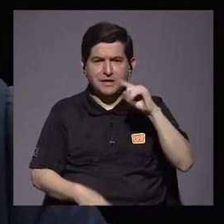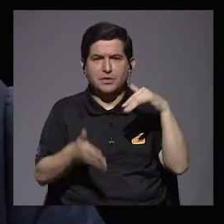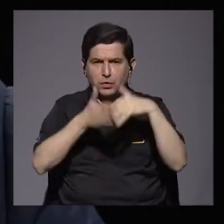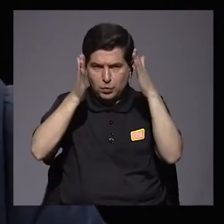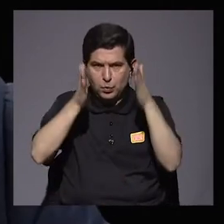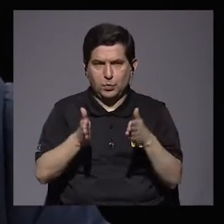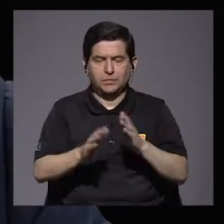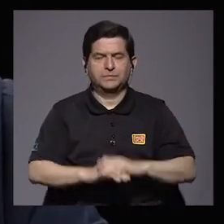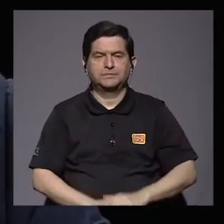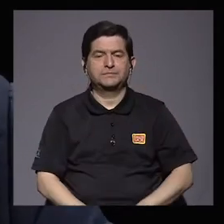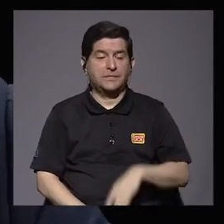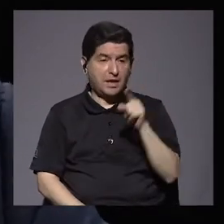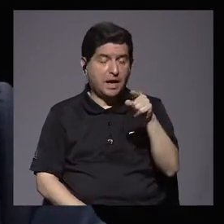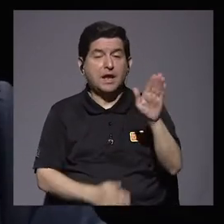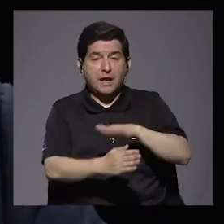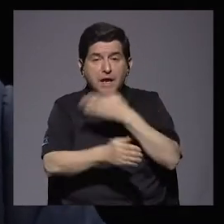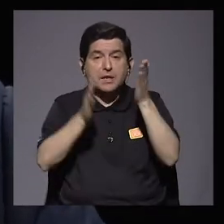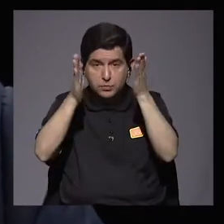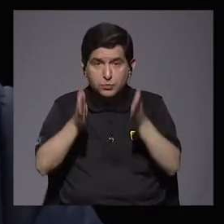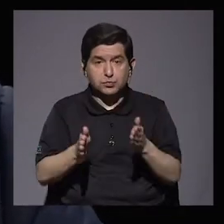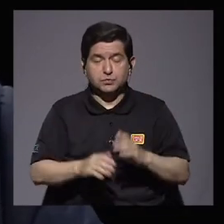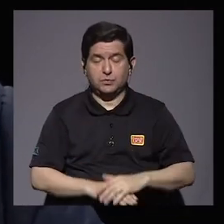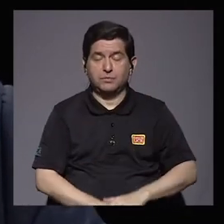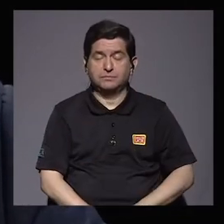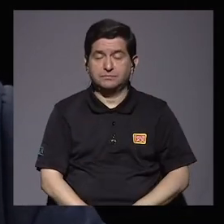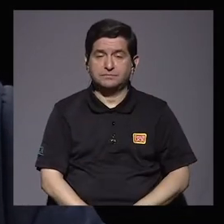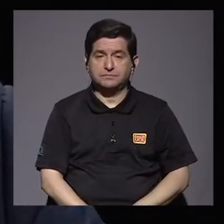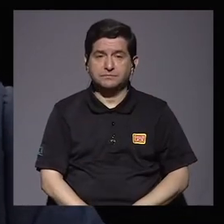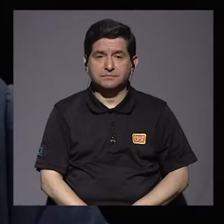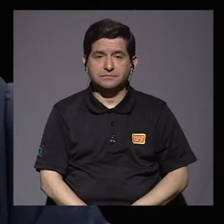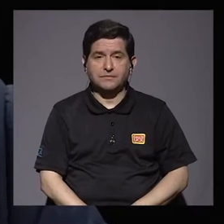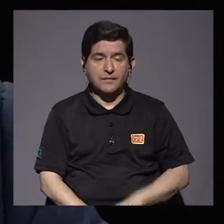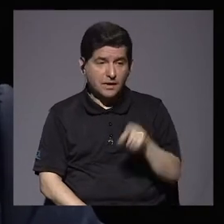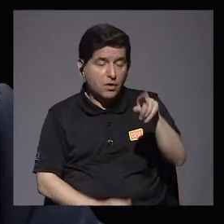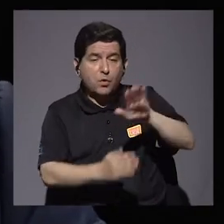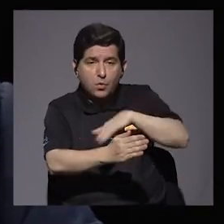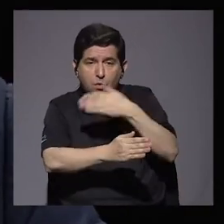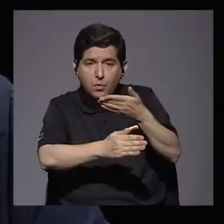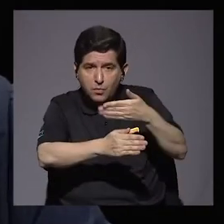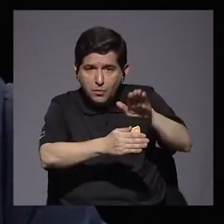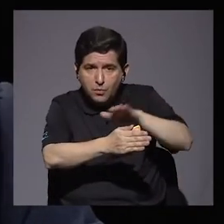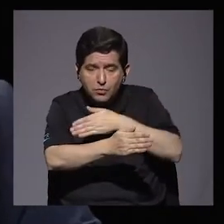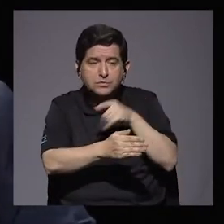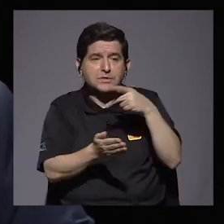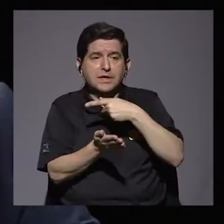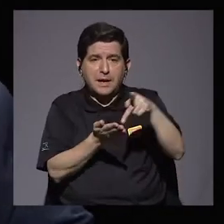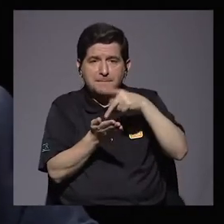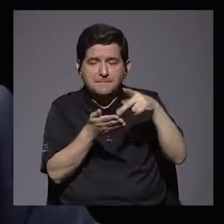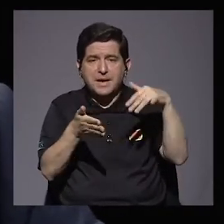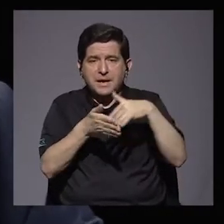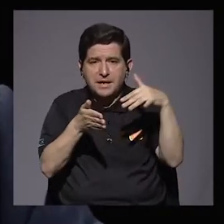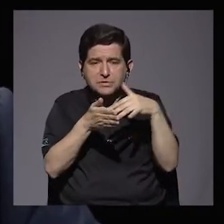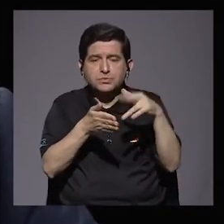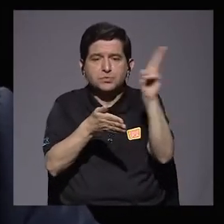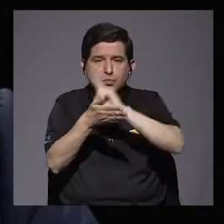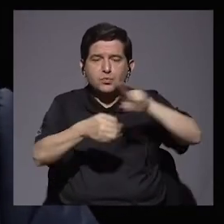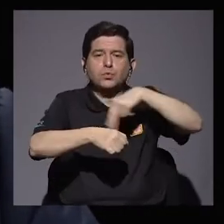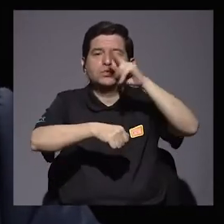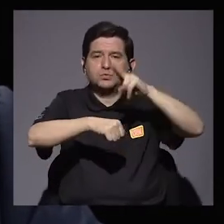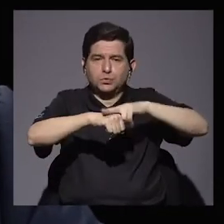estudiante. Él es un músico y con esa música él se paga sus estudios en la Universidad